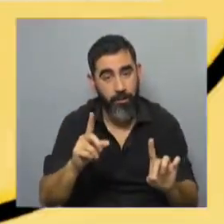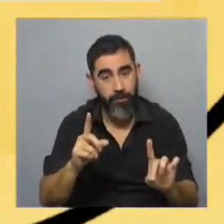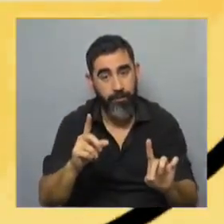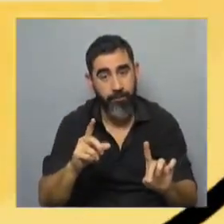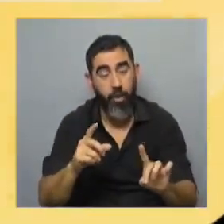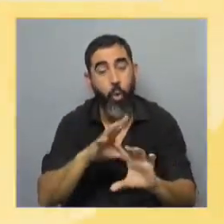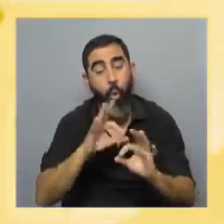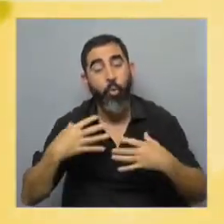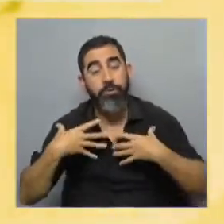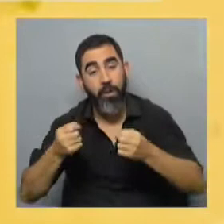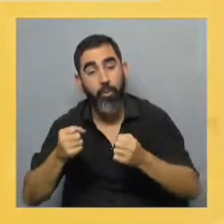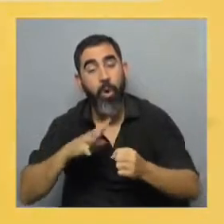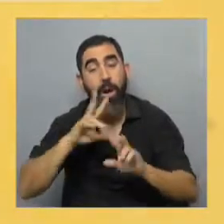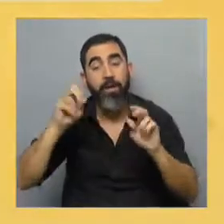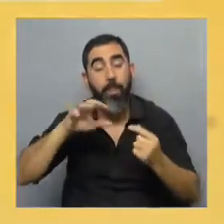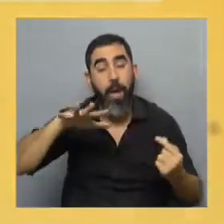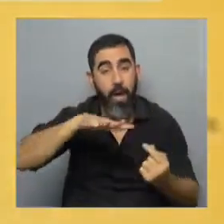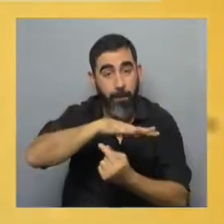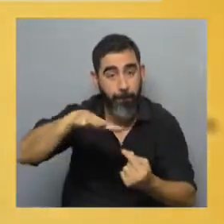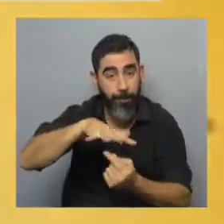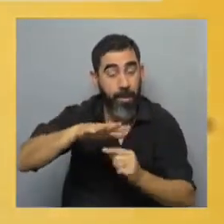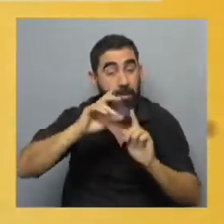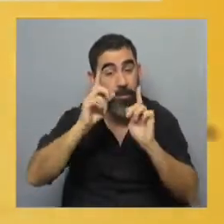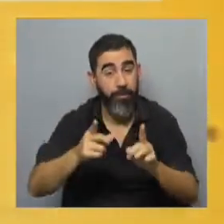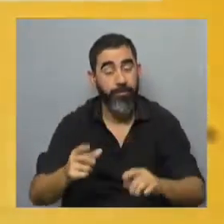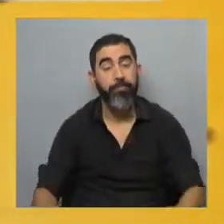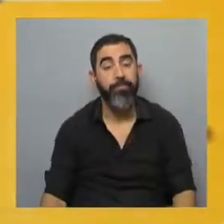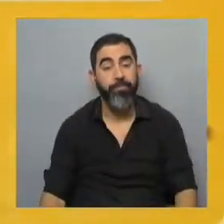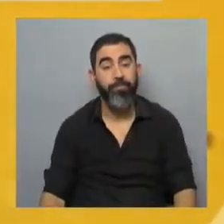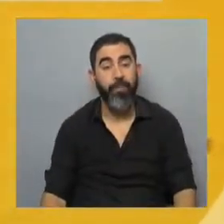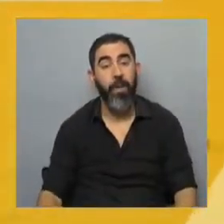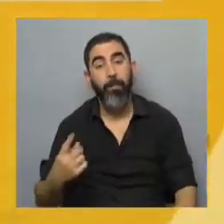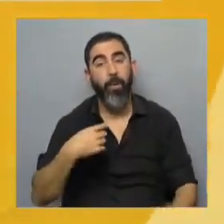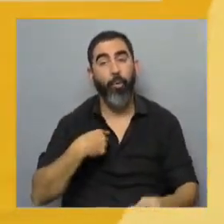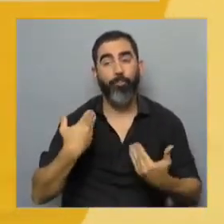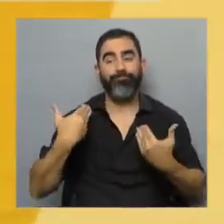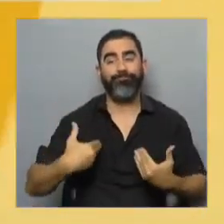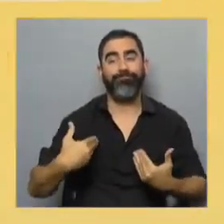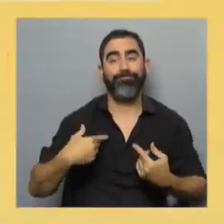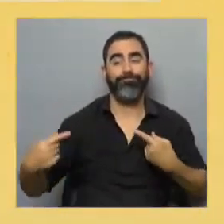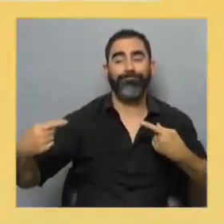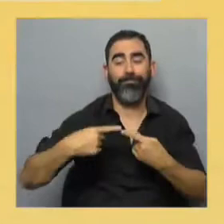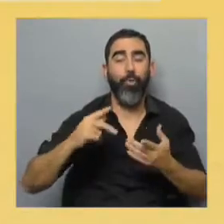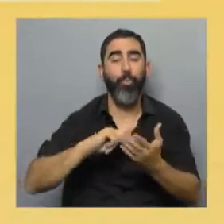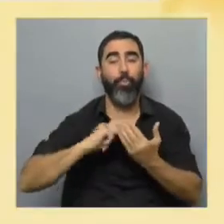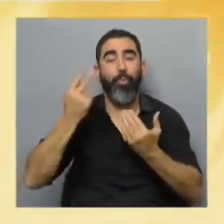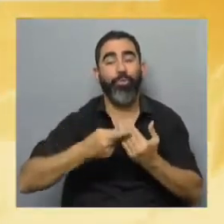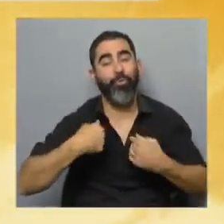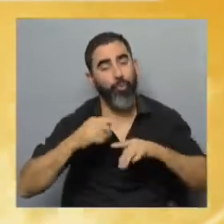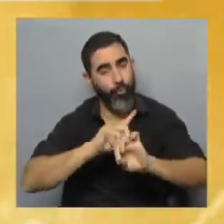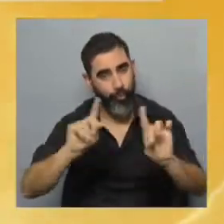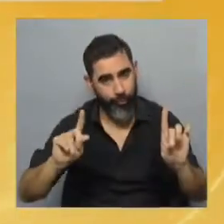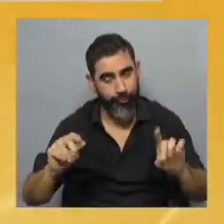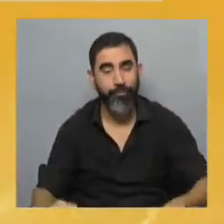o salud, hay temas ambientales. Pero no me posicionaría como alguien que viene a hacer oposición del proyecto Neptuno. Está bien. No es que